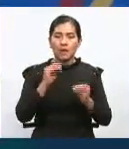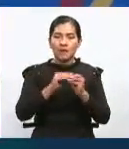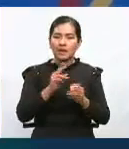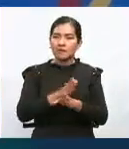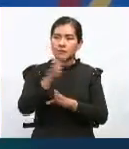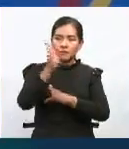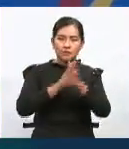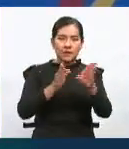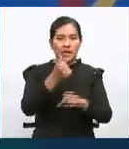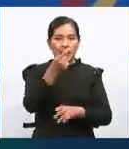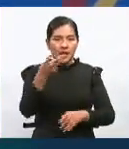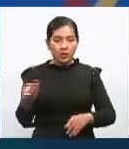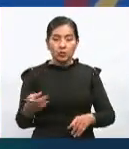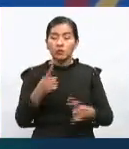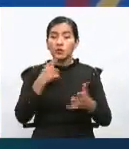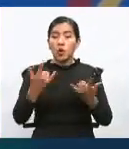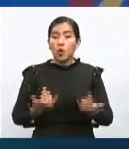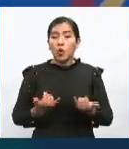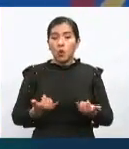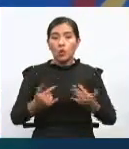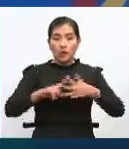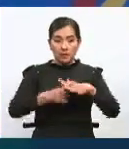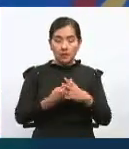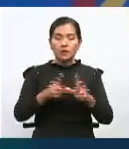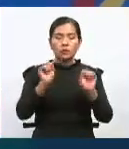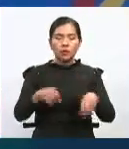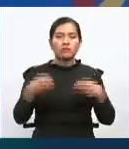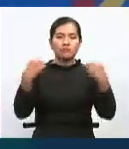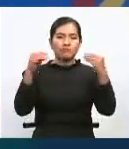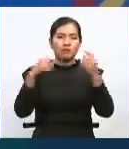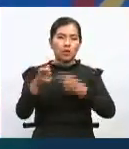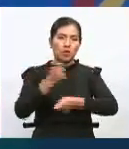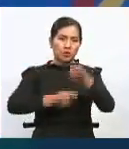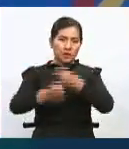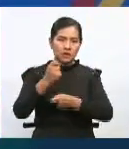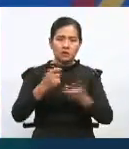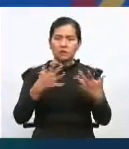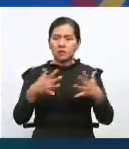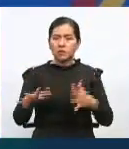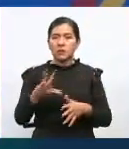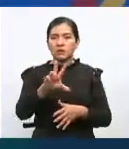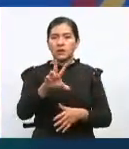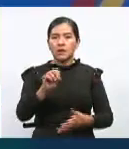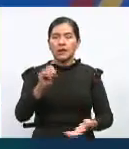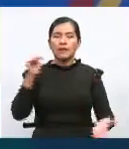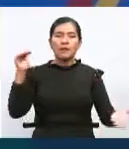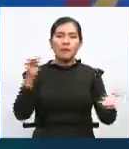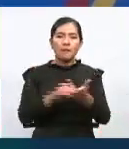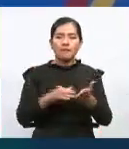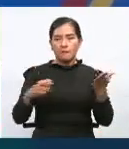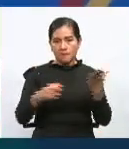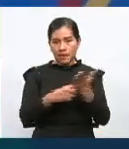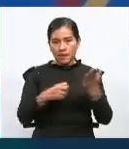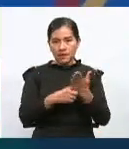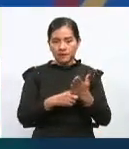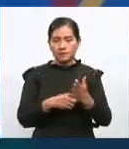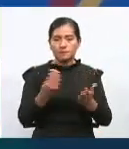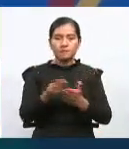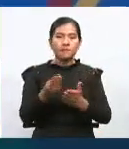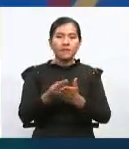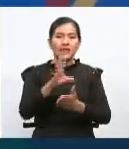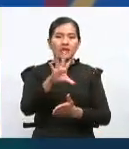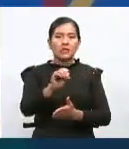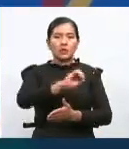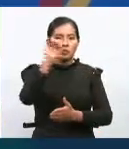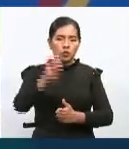rutas. A partir de hoy se van a comercializar alrededor de 30.000 boletos a 50%